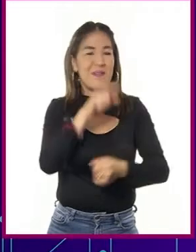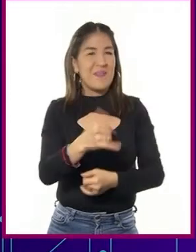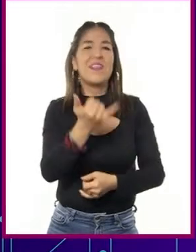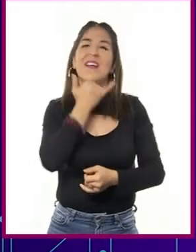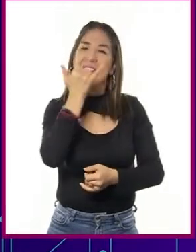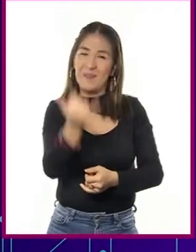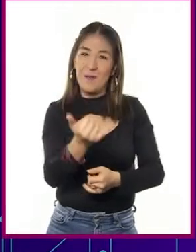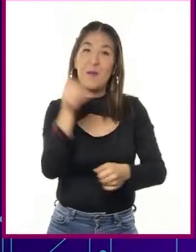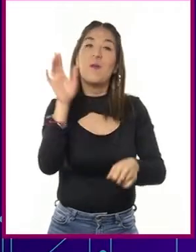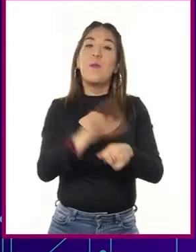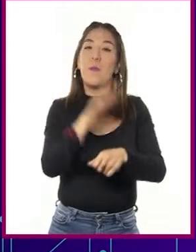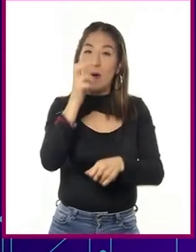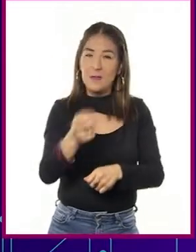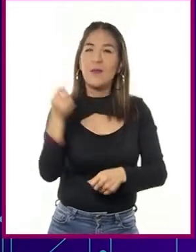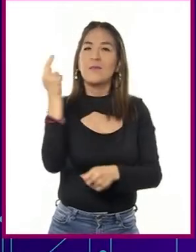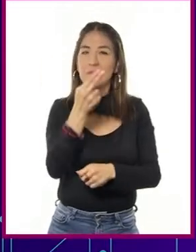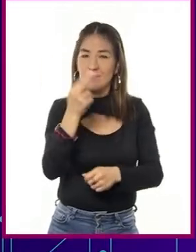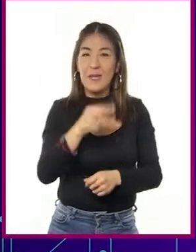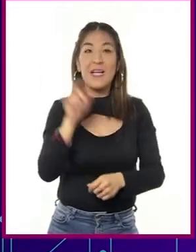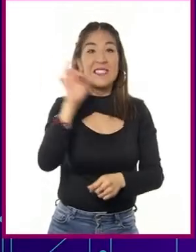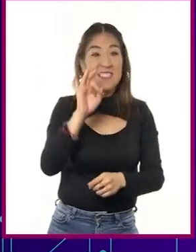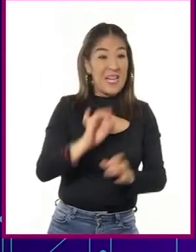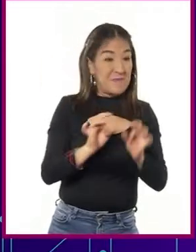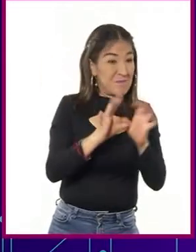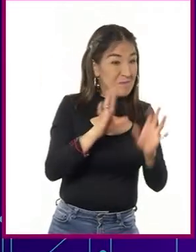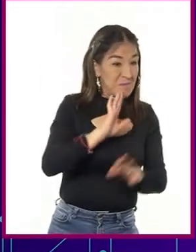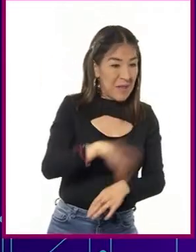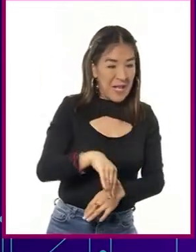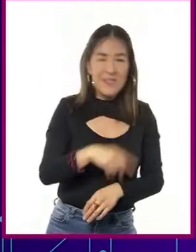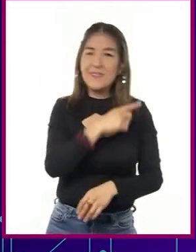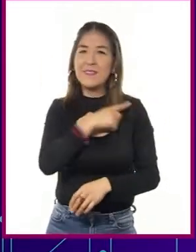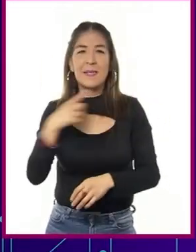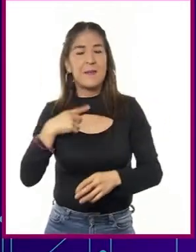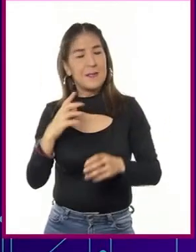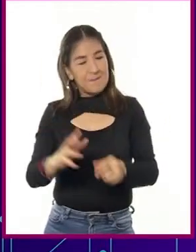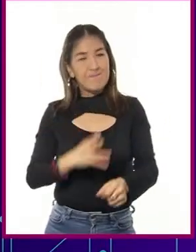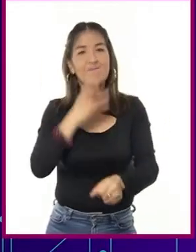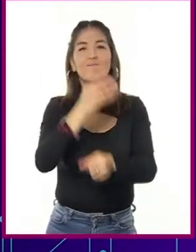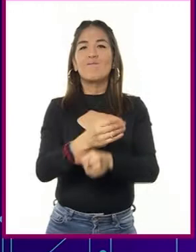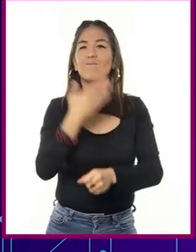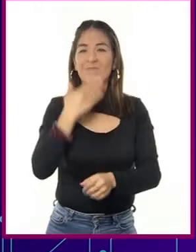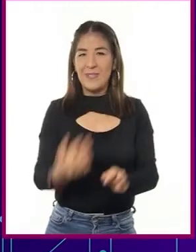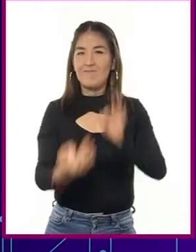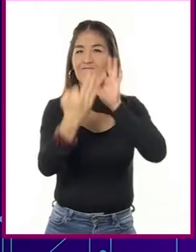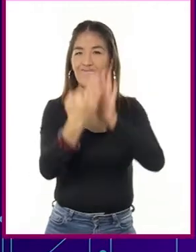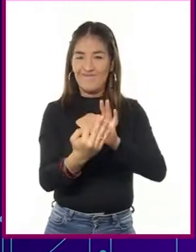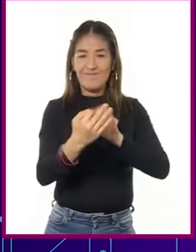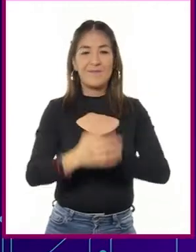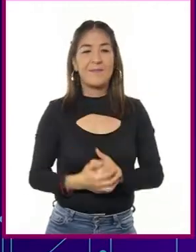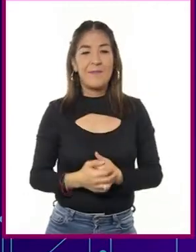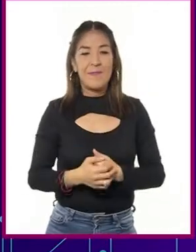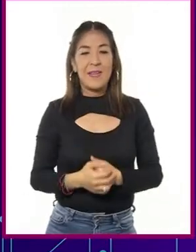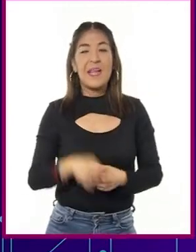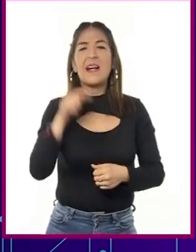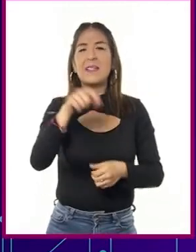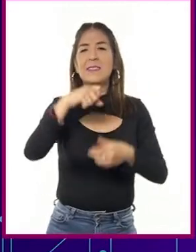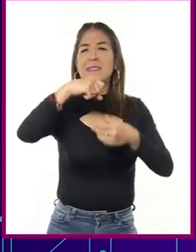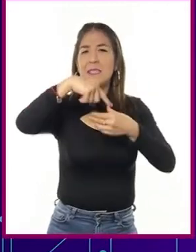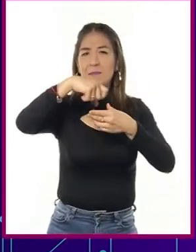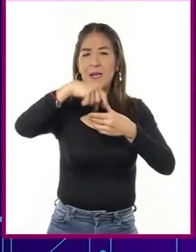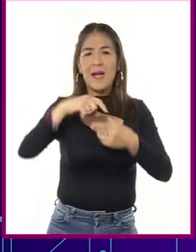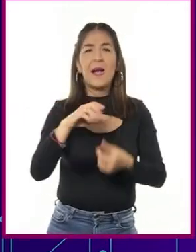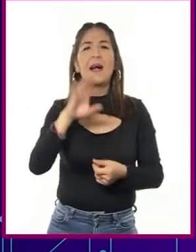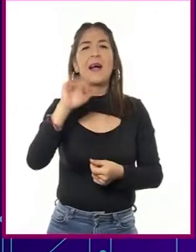es necesario sobreponerse a un problema. La semilla de calabaza, que en náhuatl significa